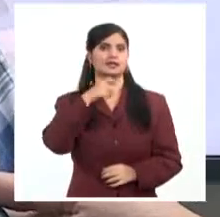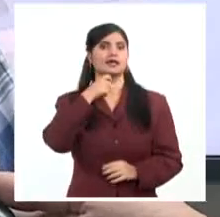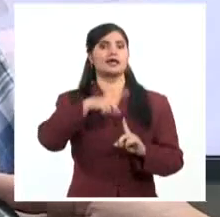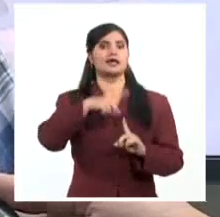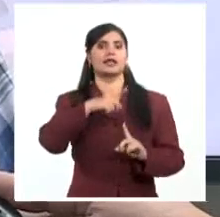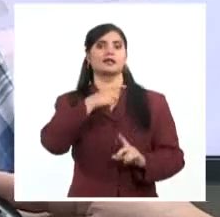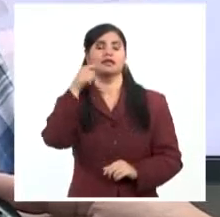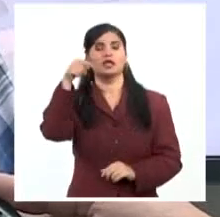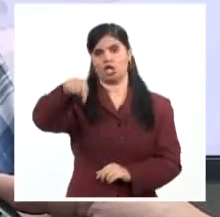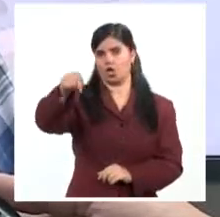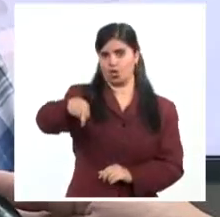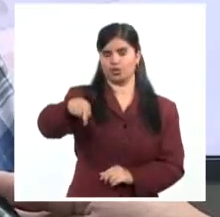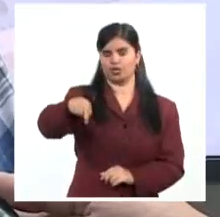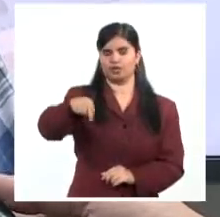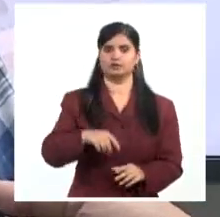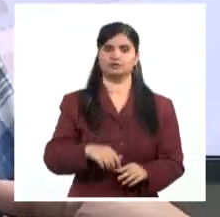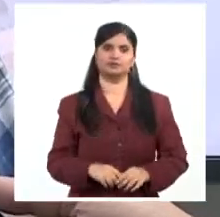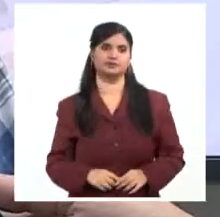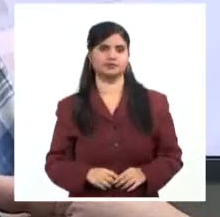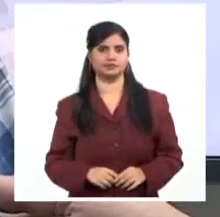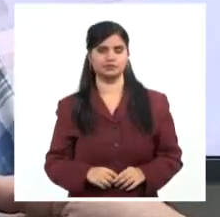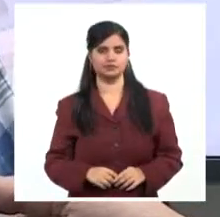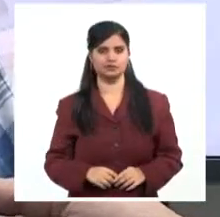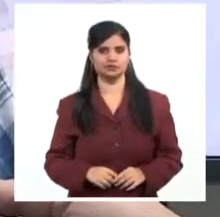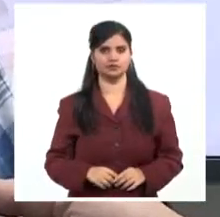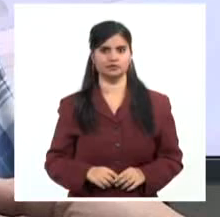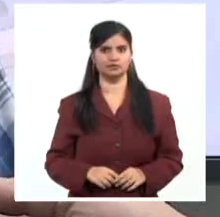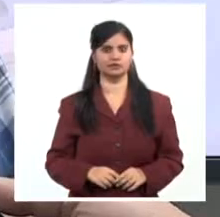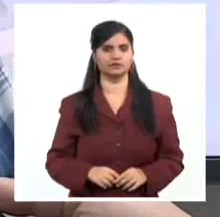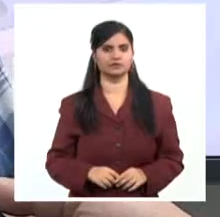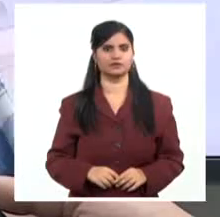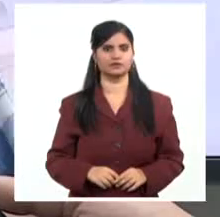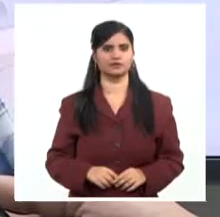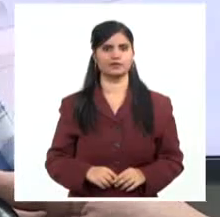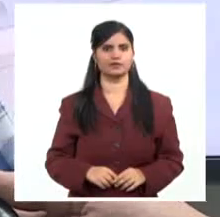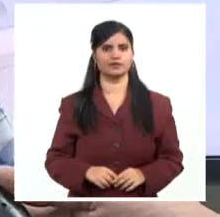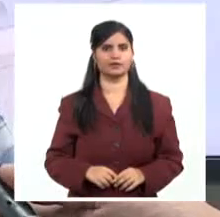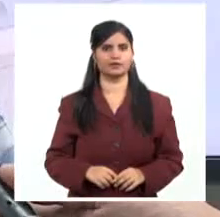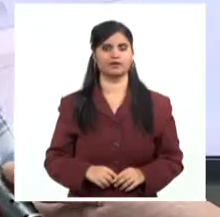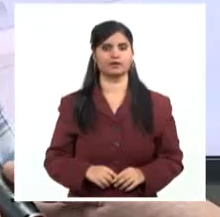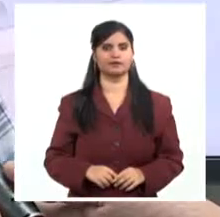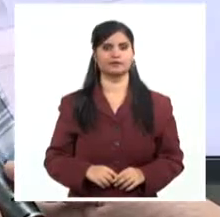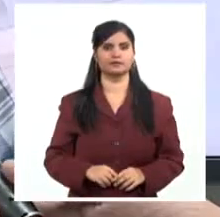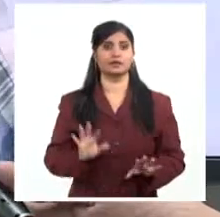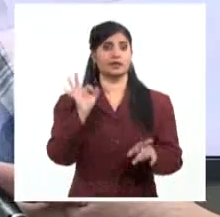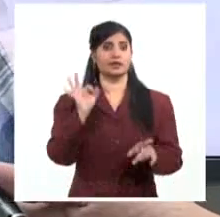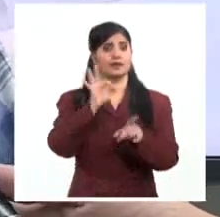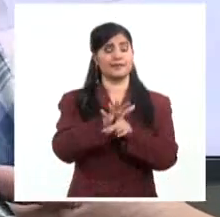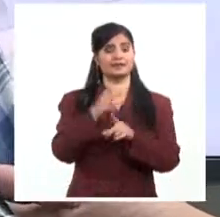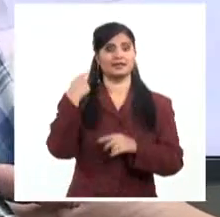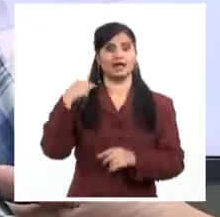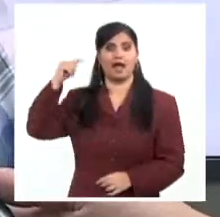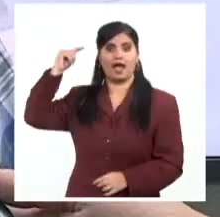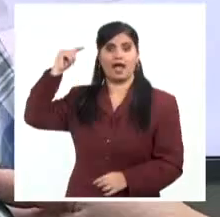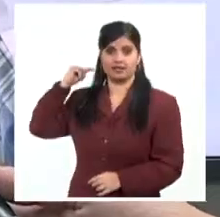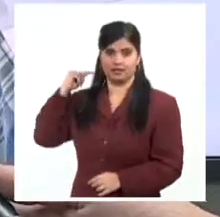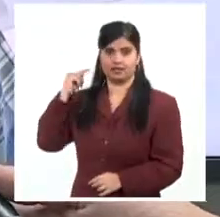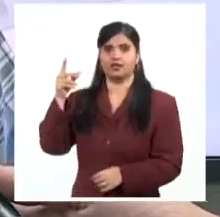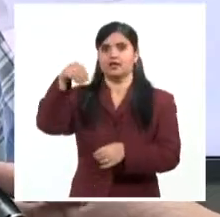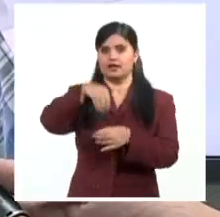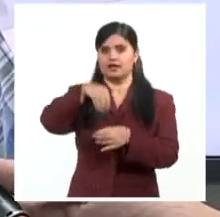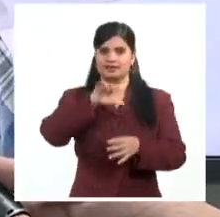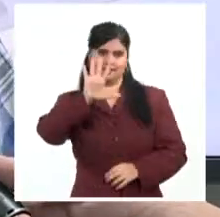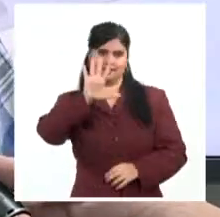día de hoy y entregar energía en el horario de máxima demanda. Y ya se había incorporado el día de ayer la unidad 5